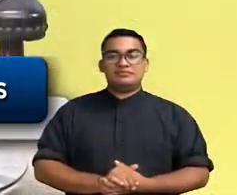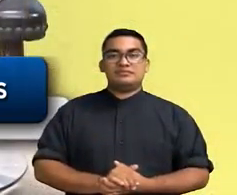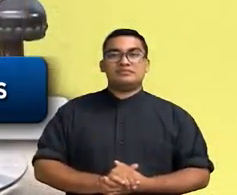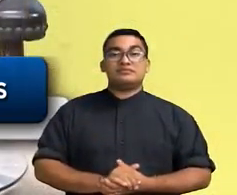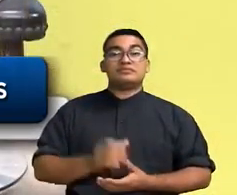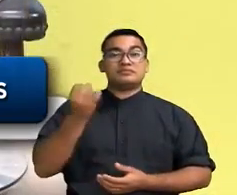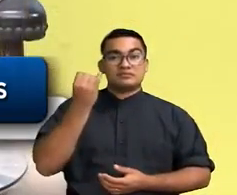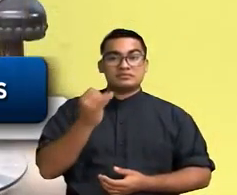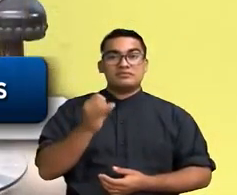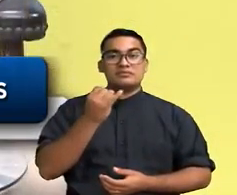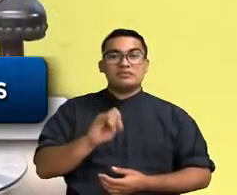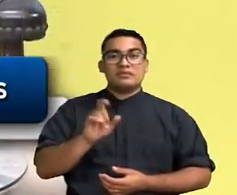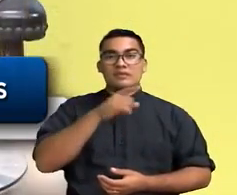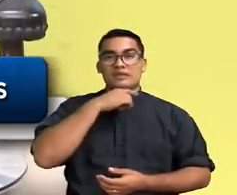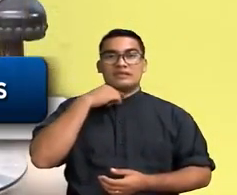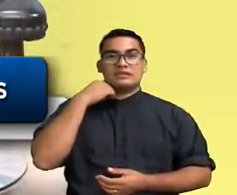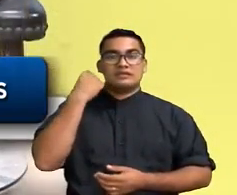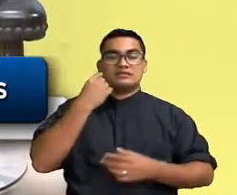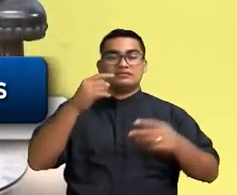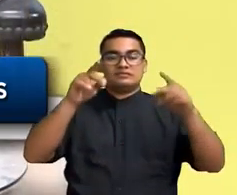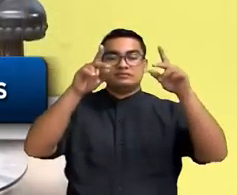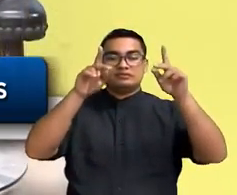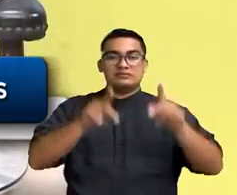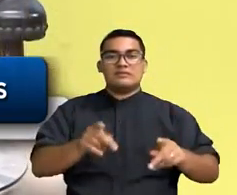son los pacientes que más...